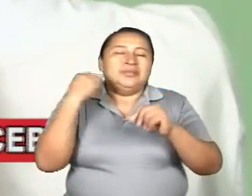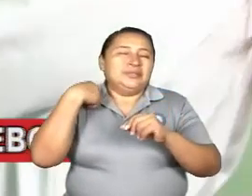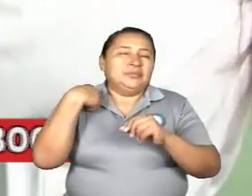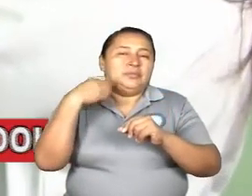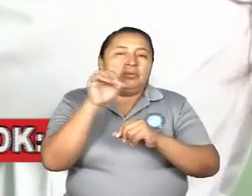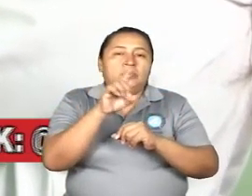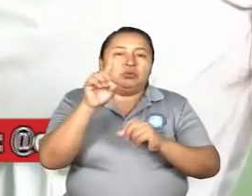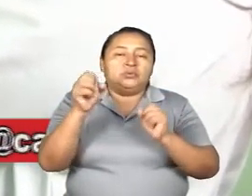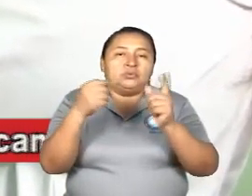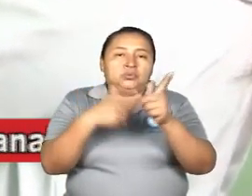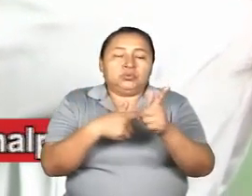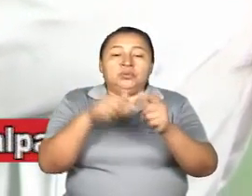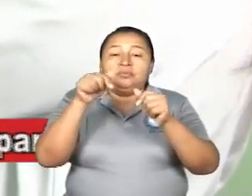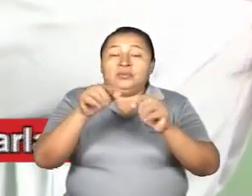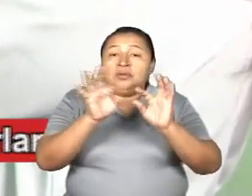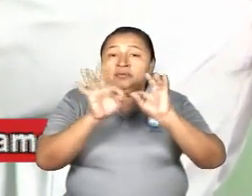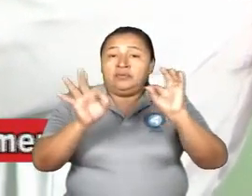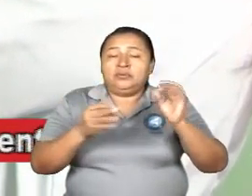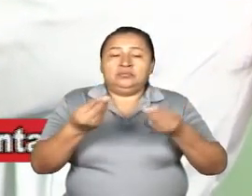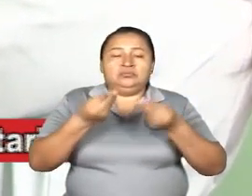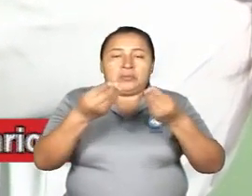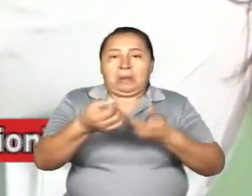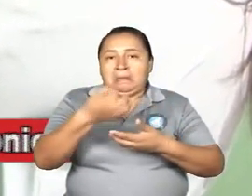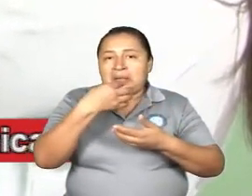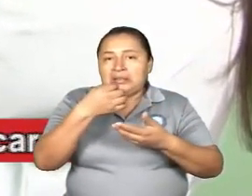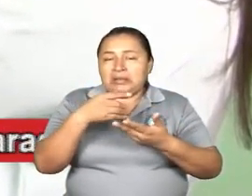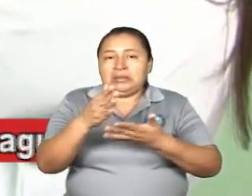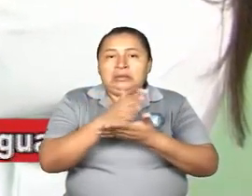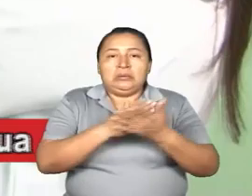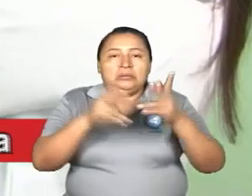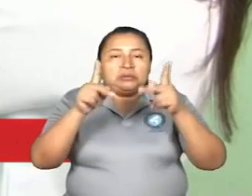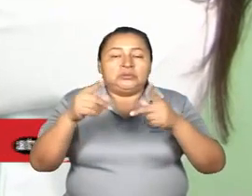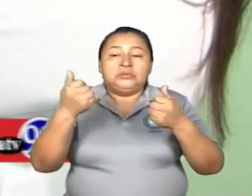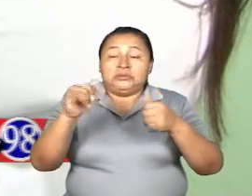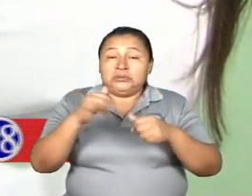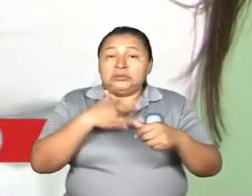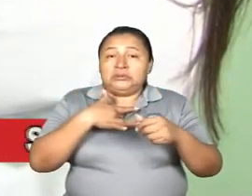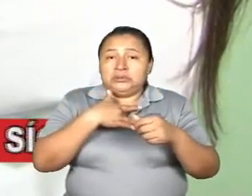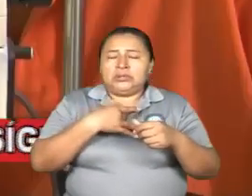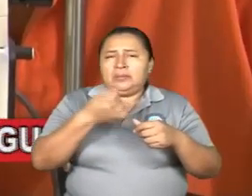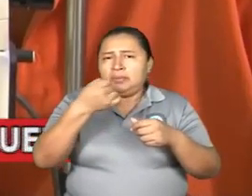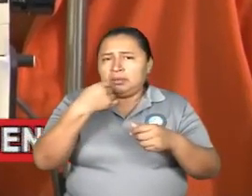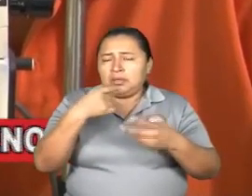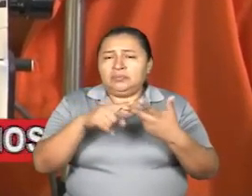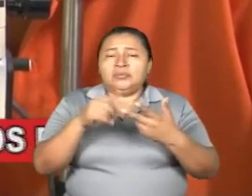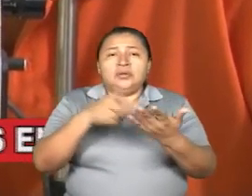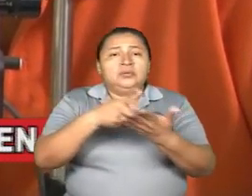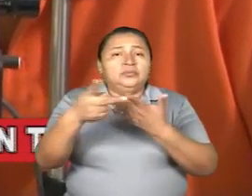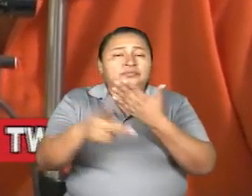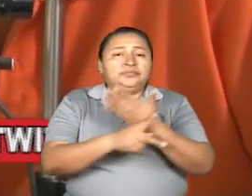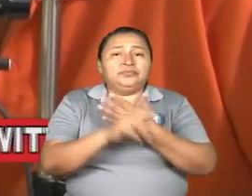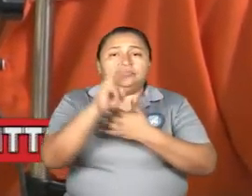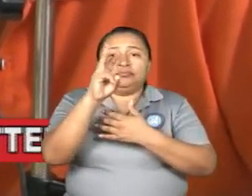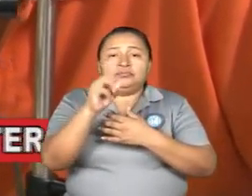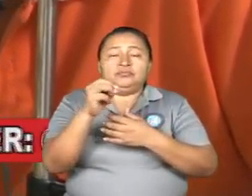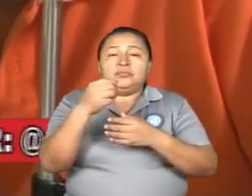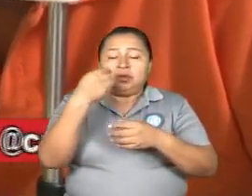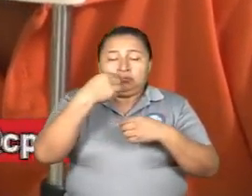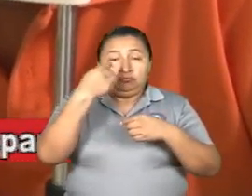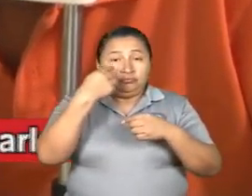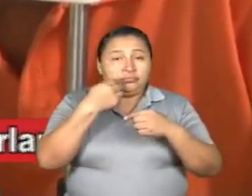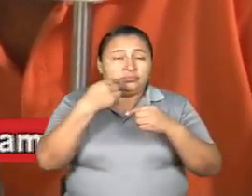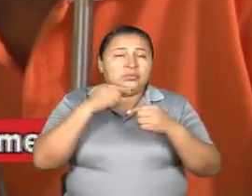octubre. En esta feria se entregó medicamentos acordes a la necesidad de los ciudadanos y se programó más de 30 cirugías de